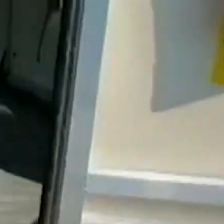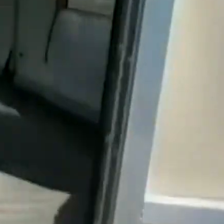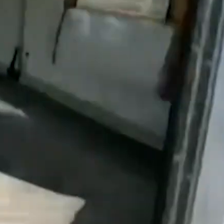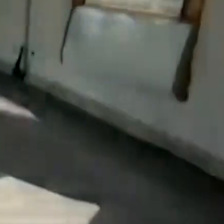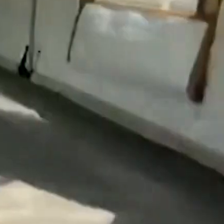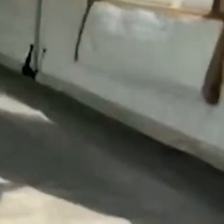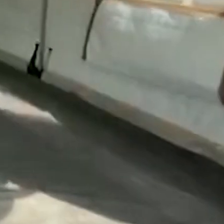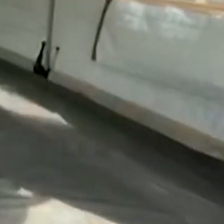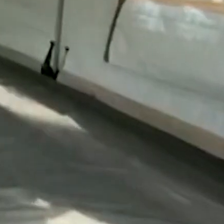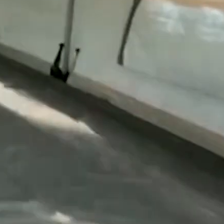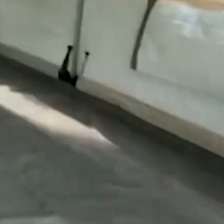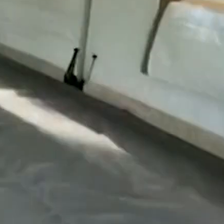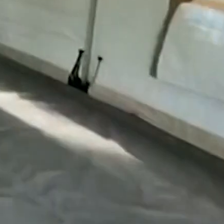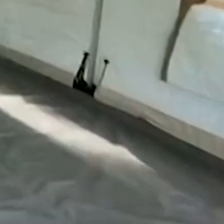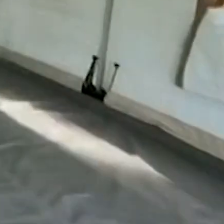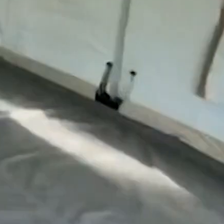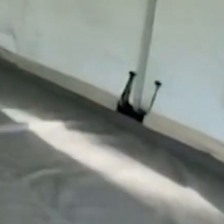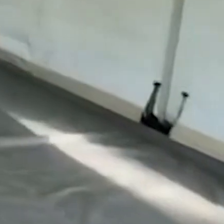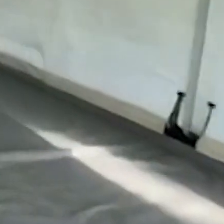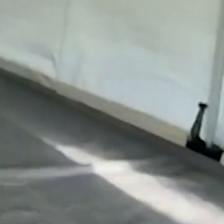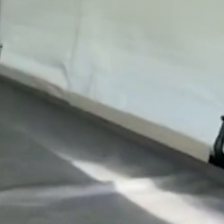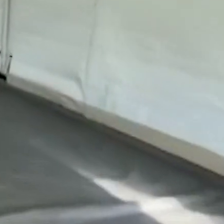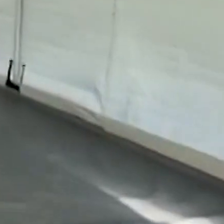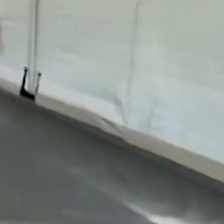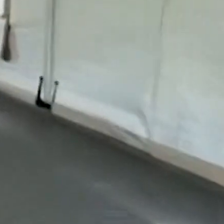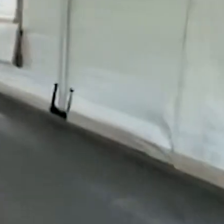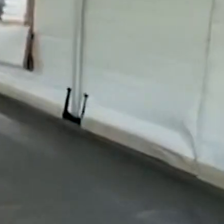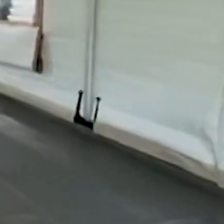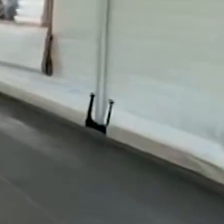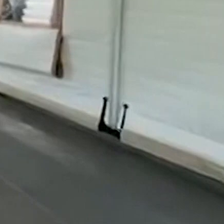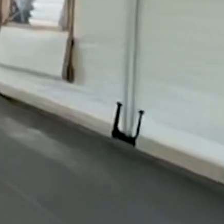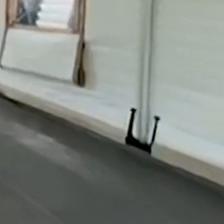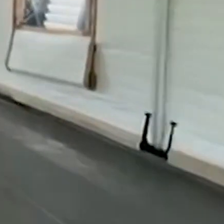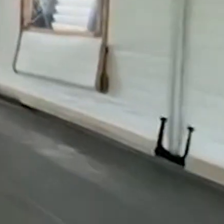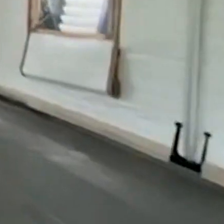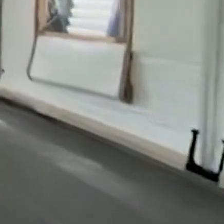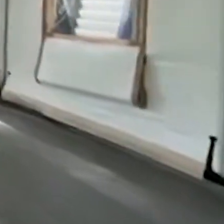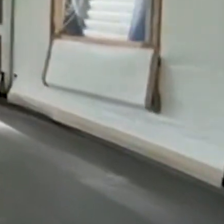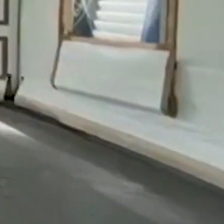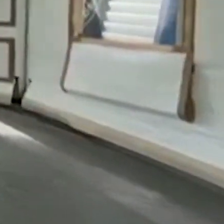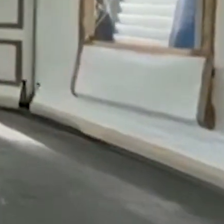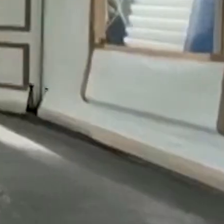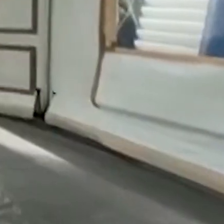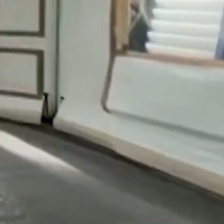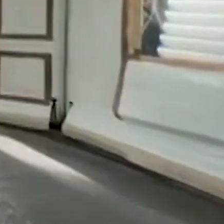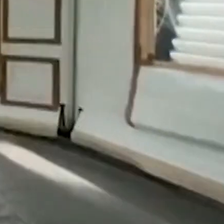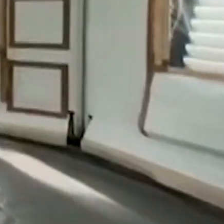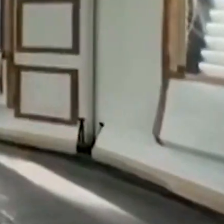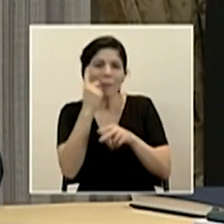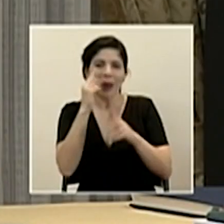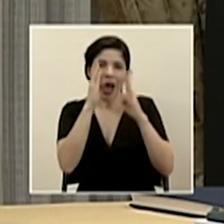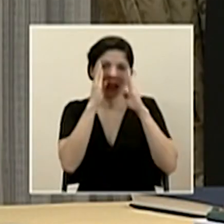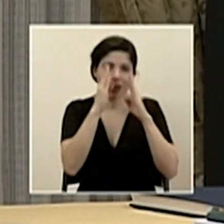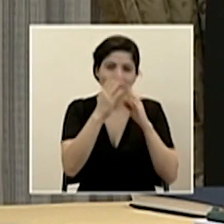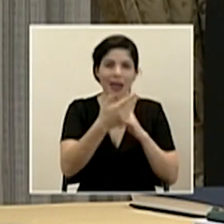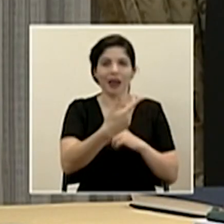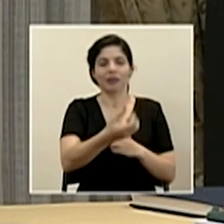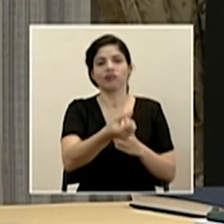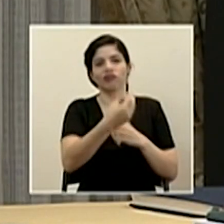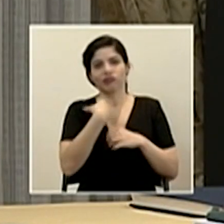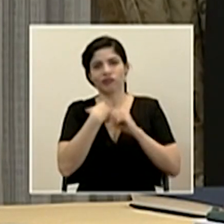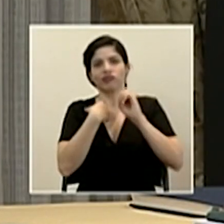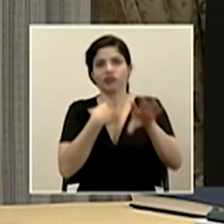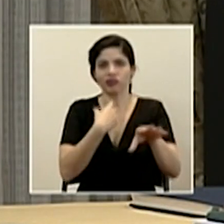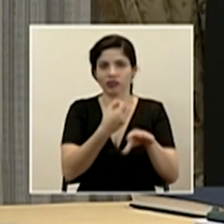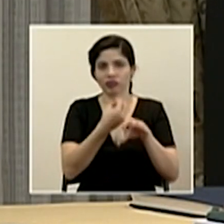Román Macaya, afirma que esto demuestra el trabajo interinstitucional que ha venido haciendo la entidad para atender la emergencia. Esto es un